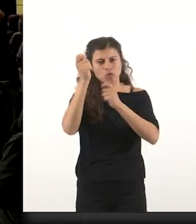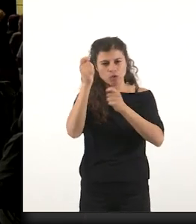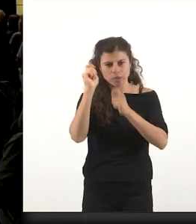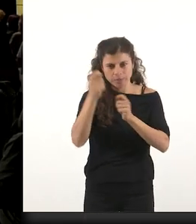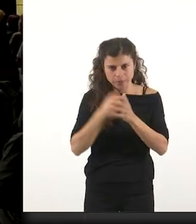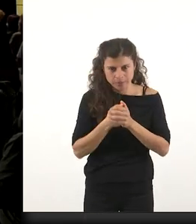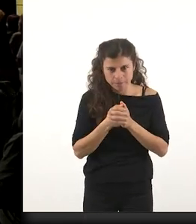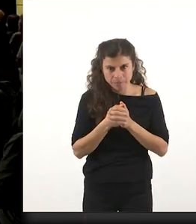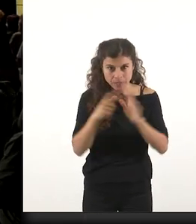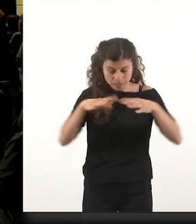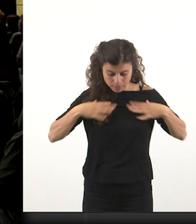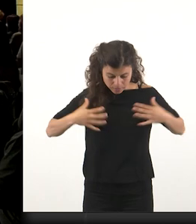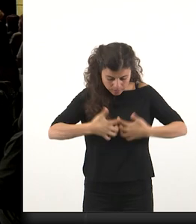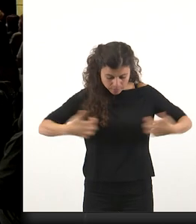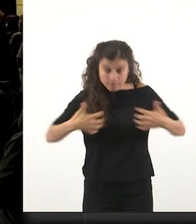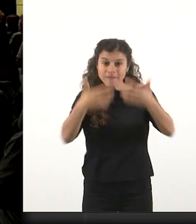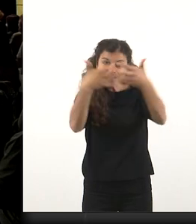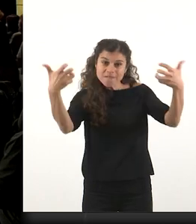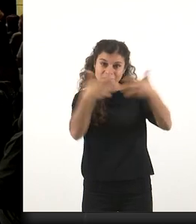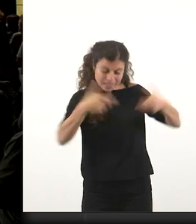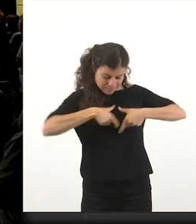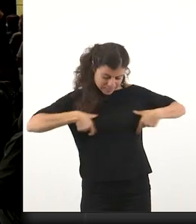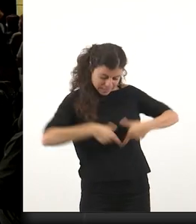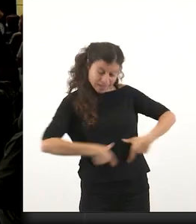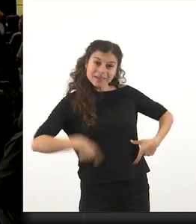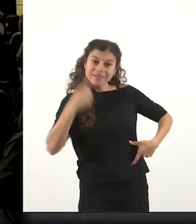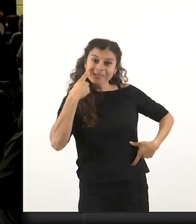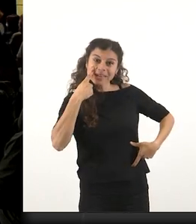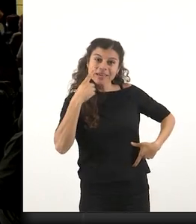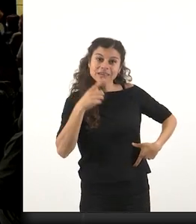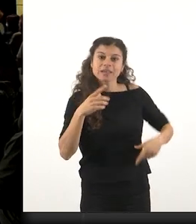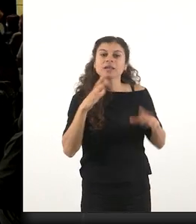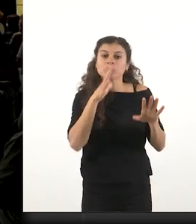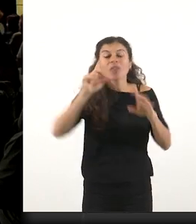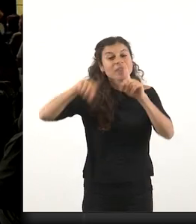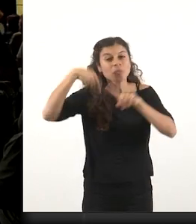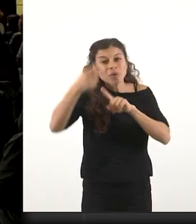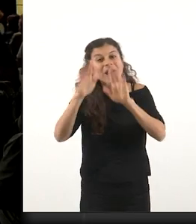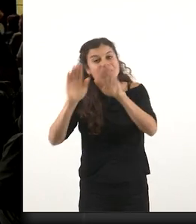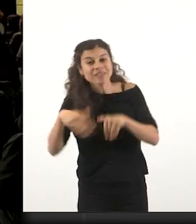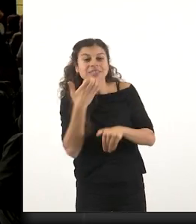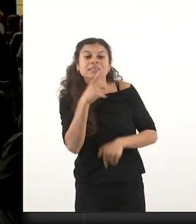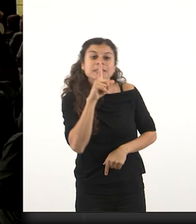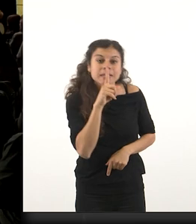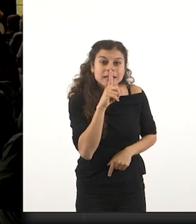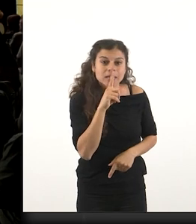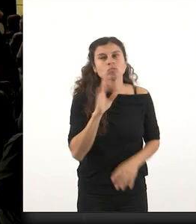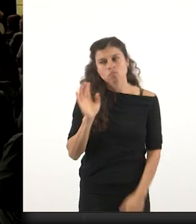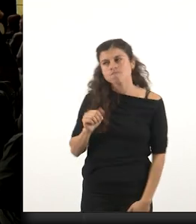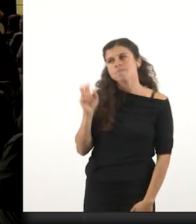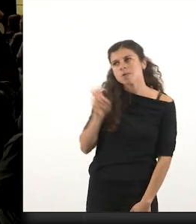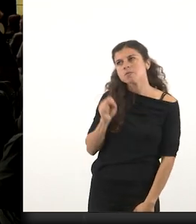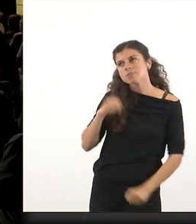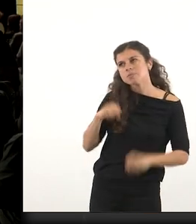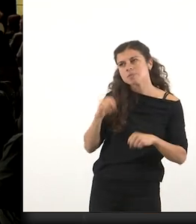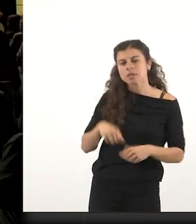mensaje que llevo puesto, hijo, que seis golpes vienen al final del monólogo. Si te callas la boca... Vale, maestra, ya me callo. Estás más guapo que pesar de Jaén.